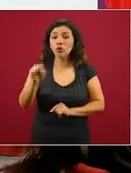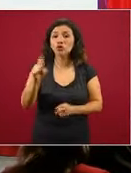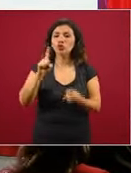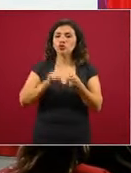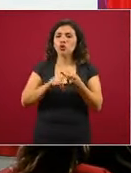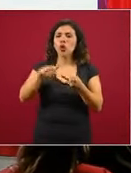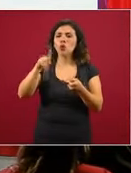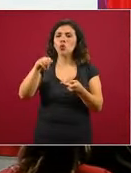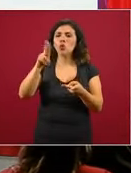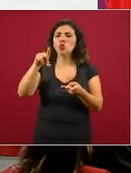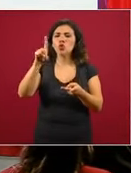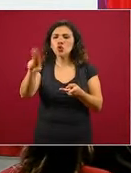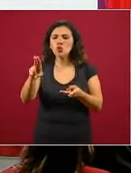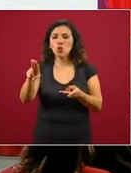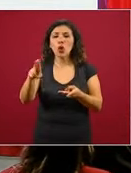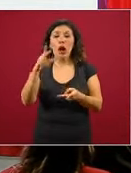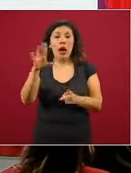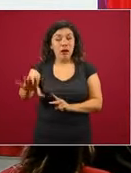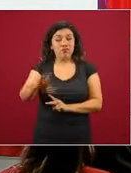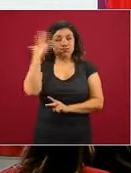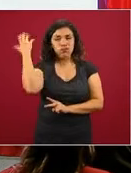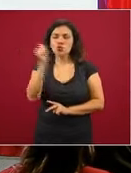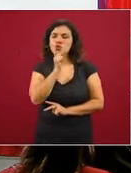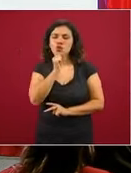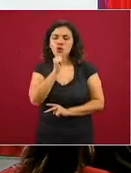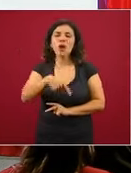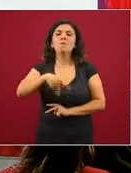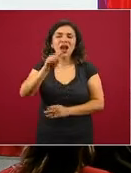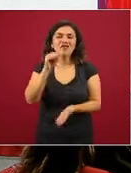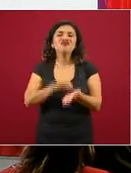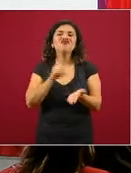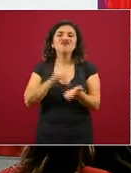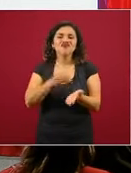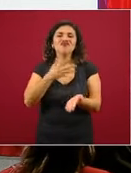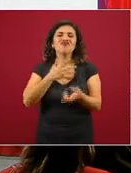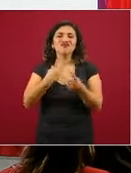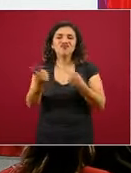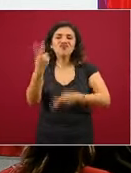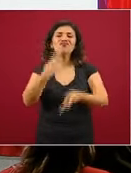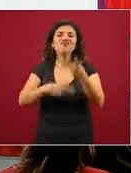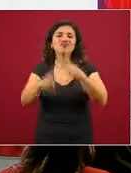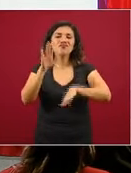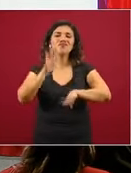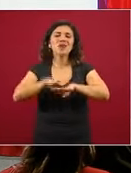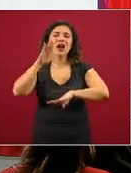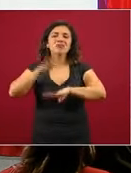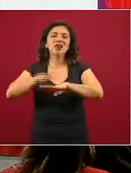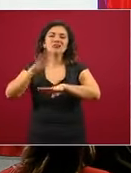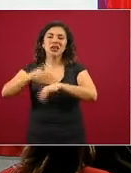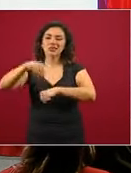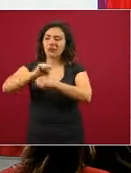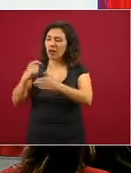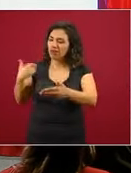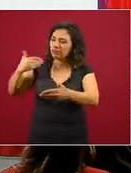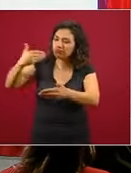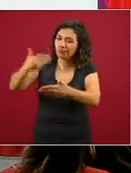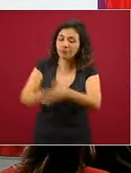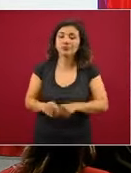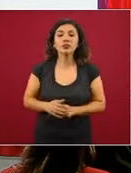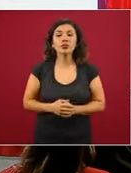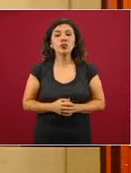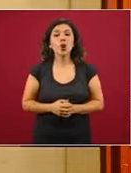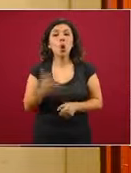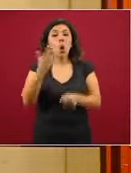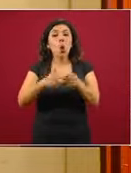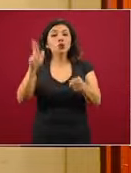a lo mejor no es tan acelerada esa tendencia, pero todavía se mantiene ese incremento en las últimas semanas. La ocupación de camas